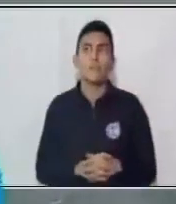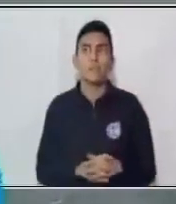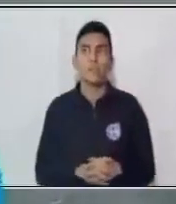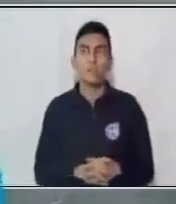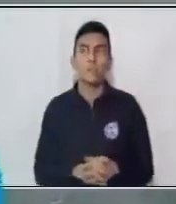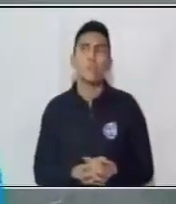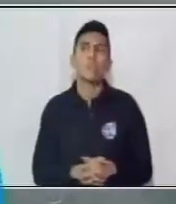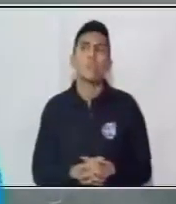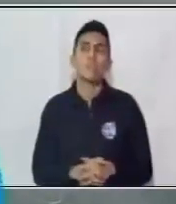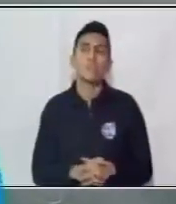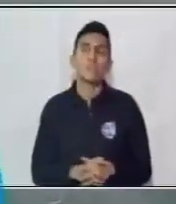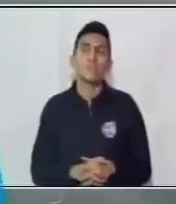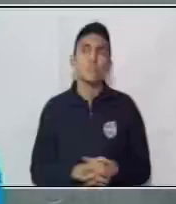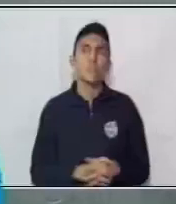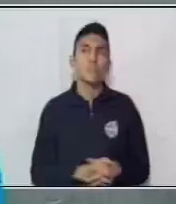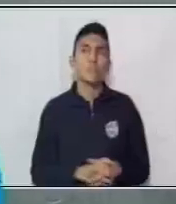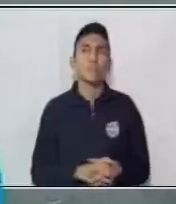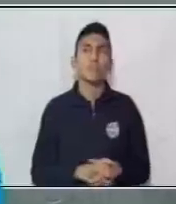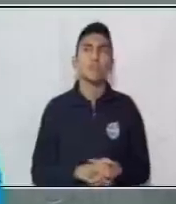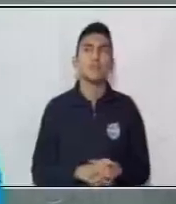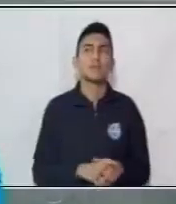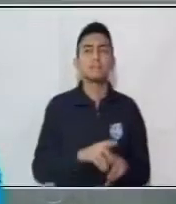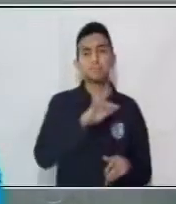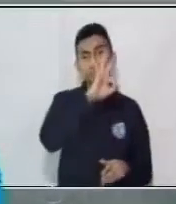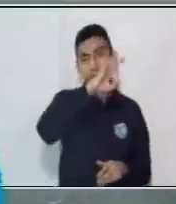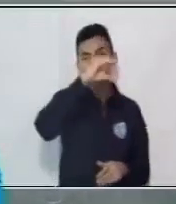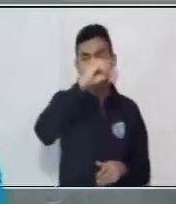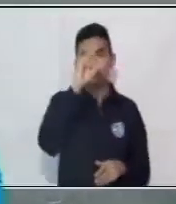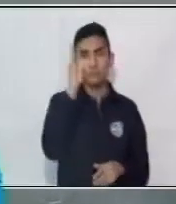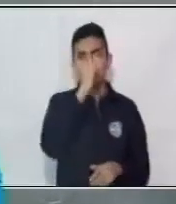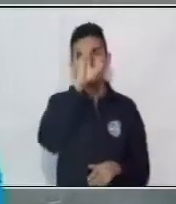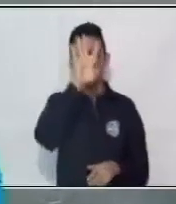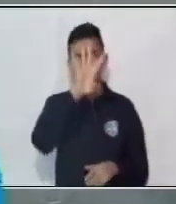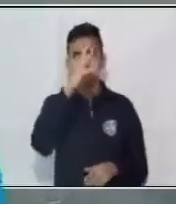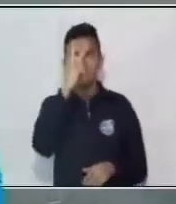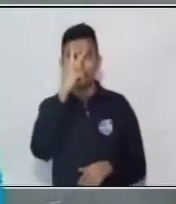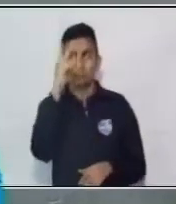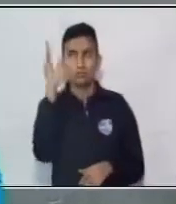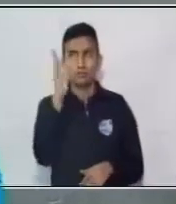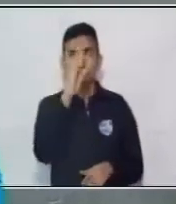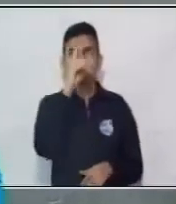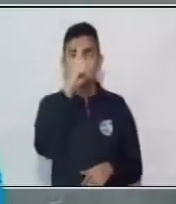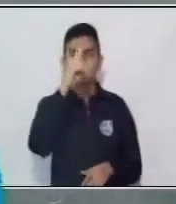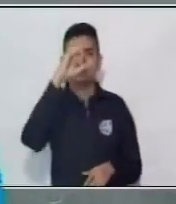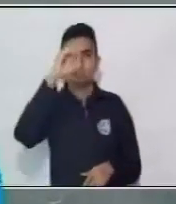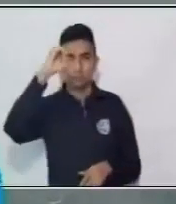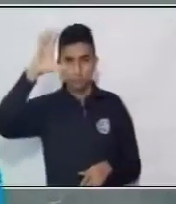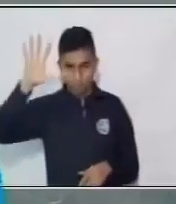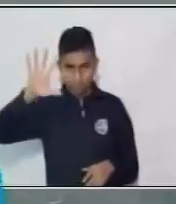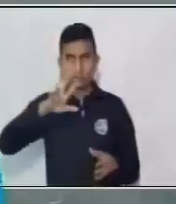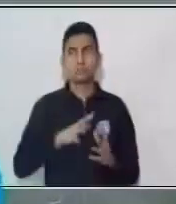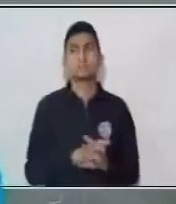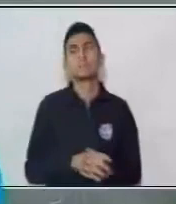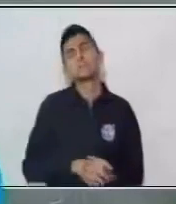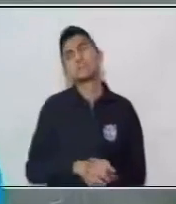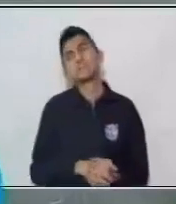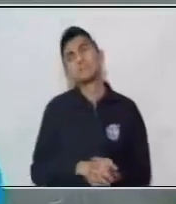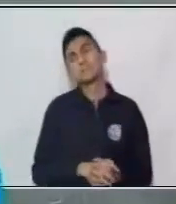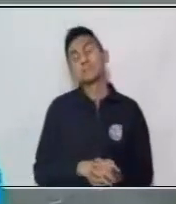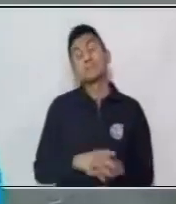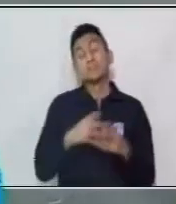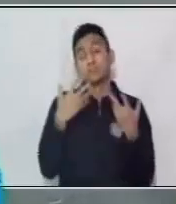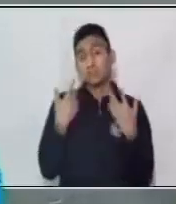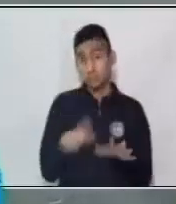con los demás números, nos va a salir 30, 42 y 105. Si